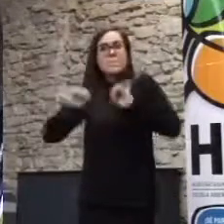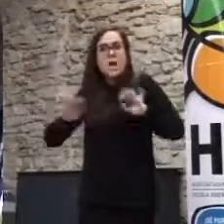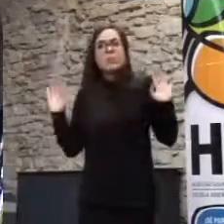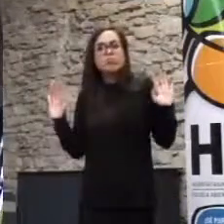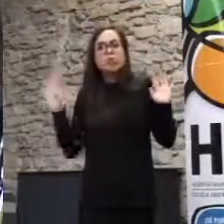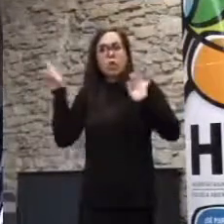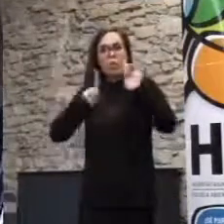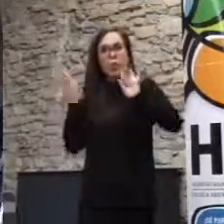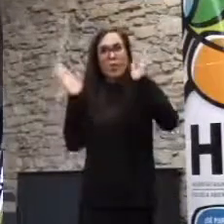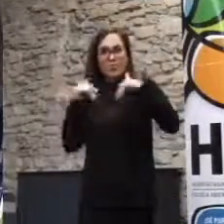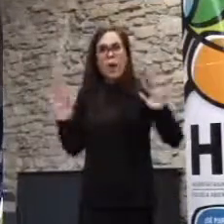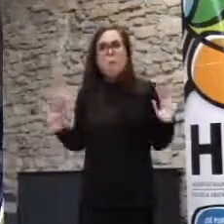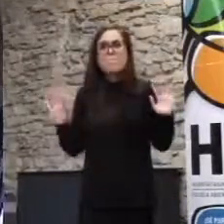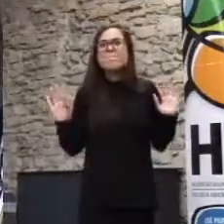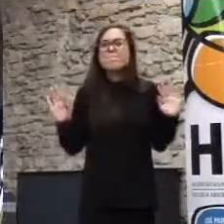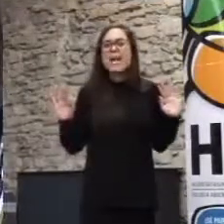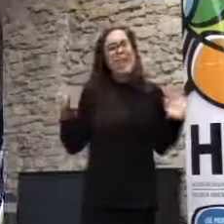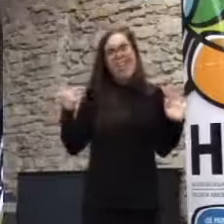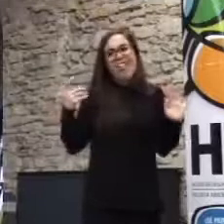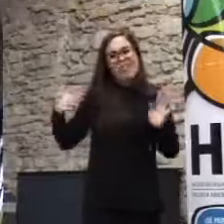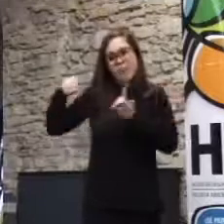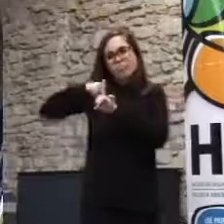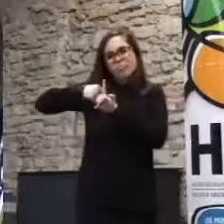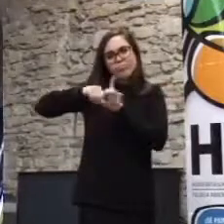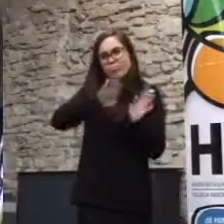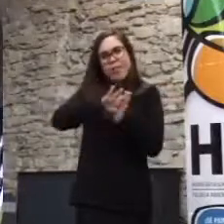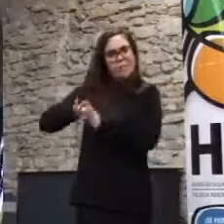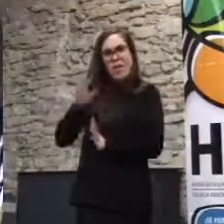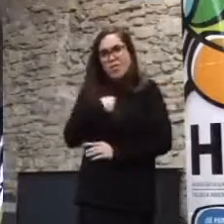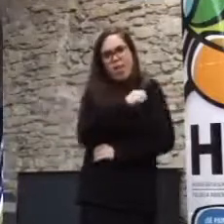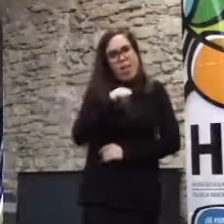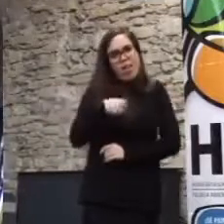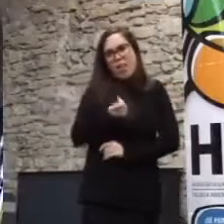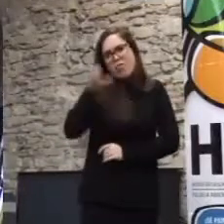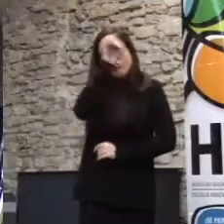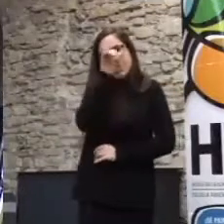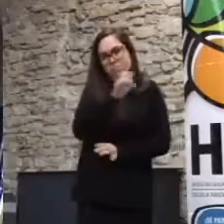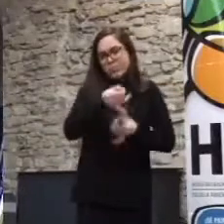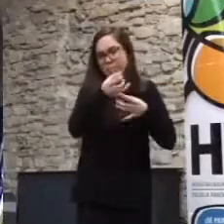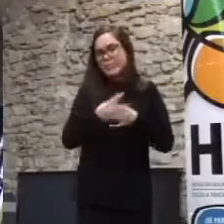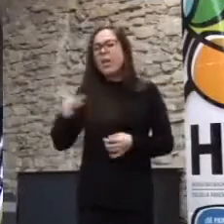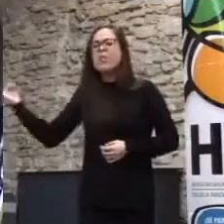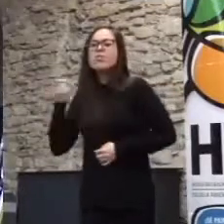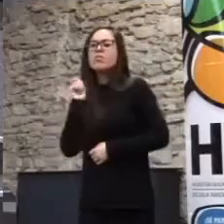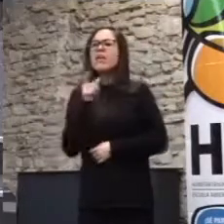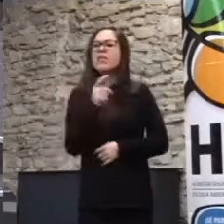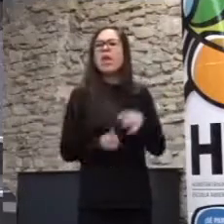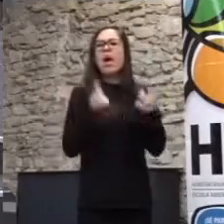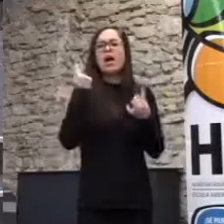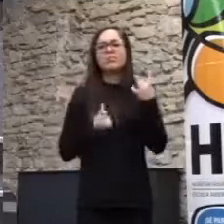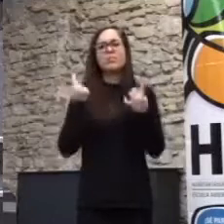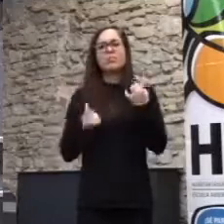problema, pero tú tienes que marcar el criterio al margen de lo que te puedan. Sí, lo que pasa es que muchas veces lo que te hacen es trasladártelo también en plan